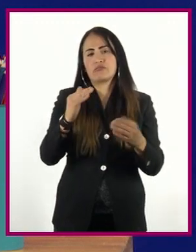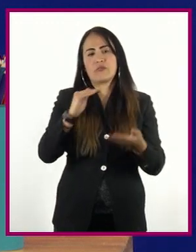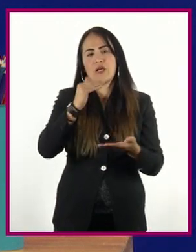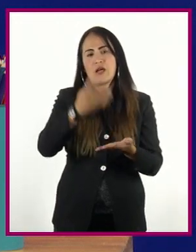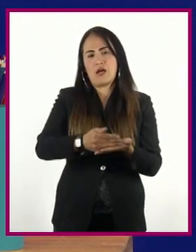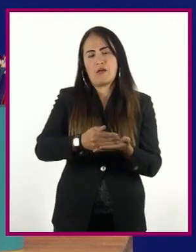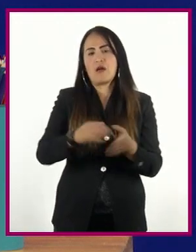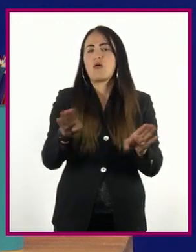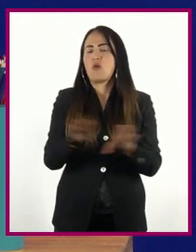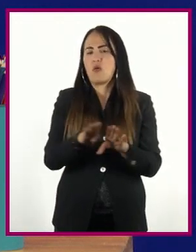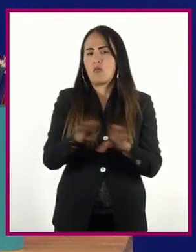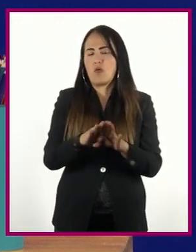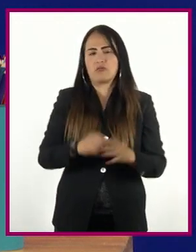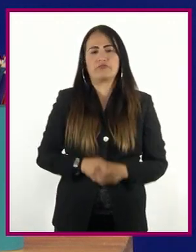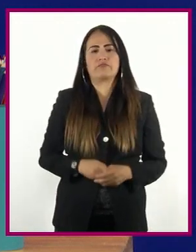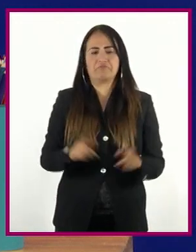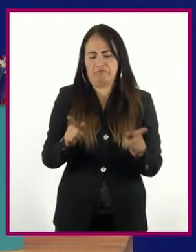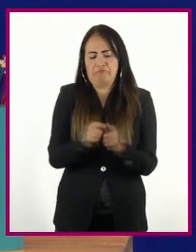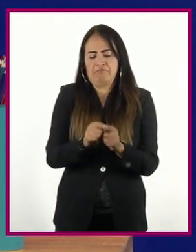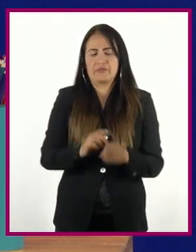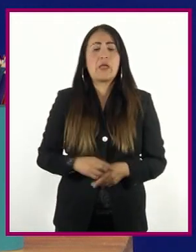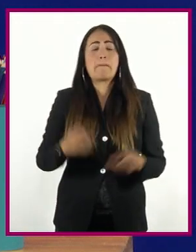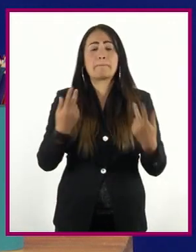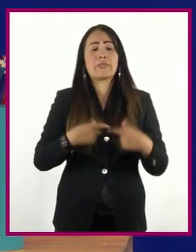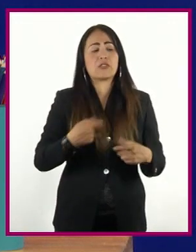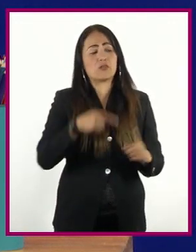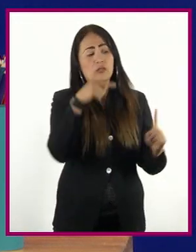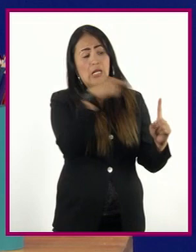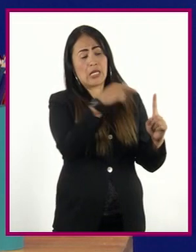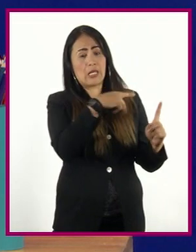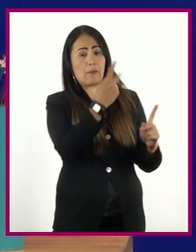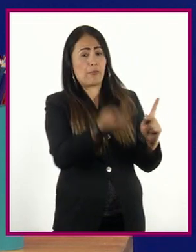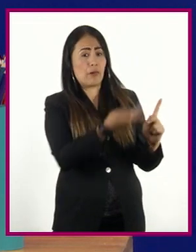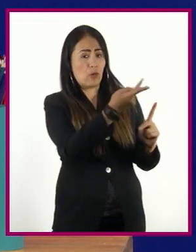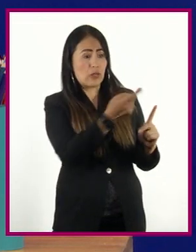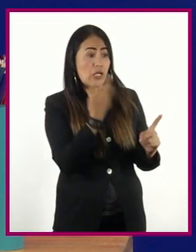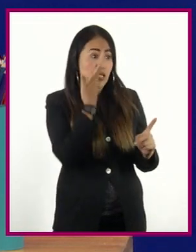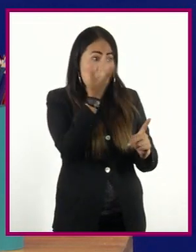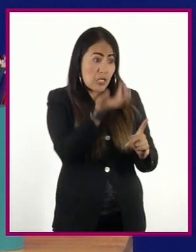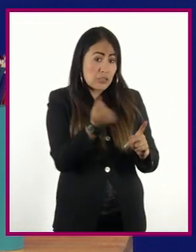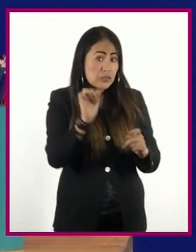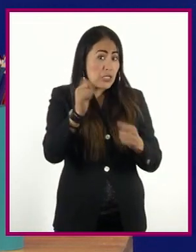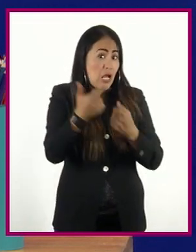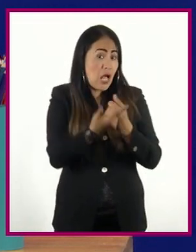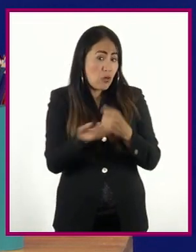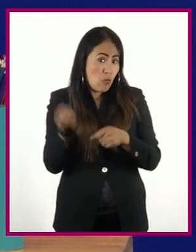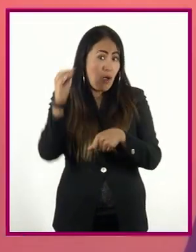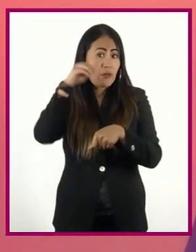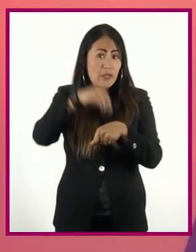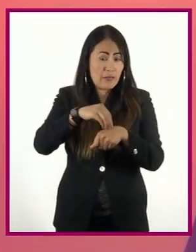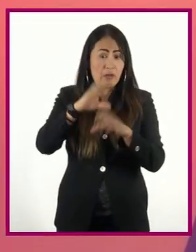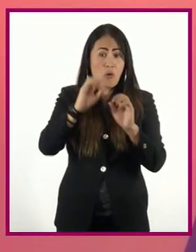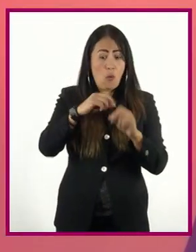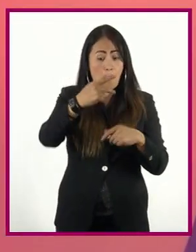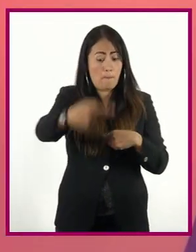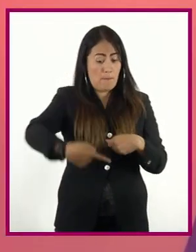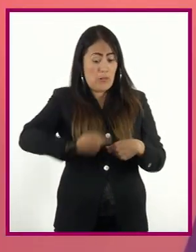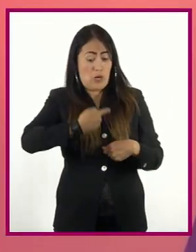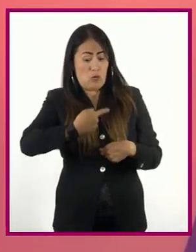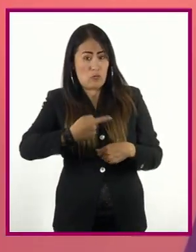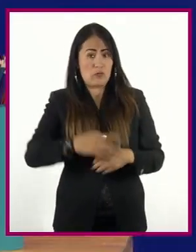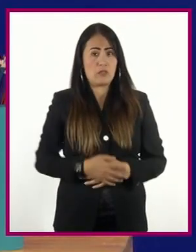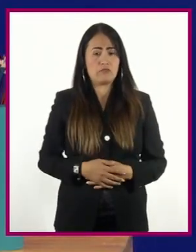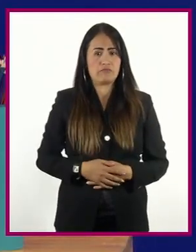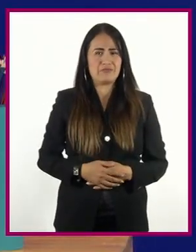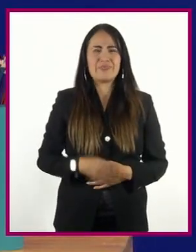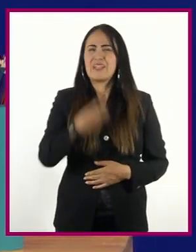correctamente una entrevista es preguntar al entrevistado si le gustaría añadir algo o si tiene alguna pregunta. Cuando se hace